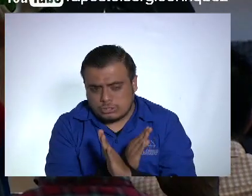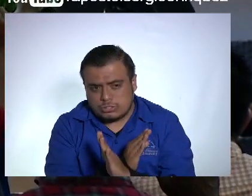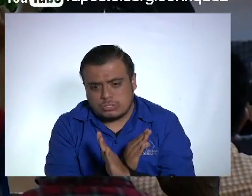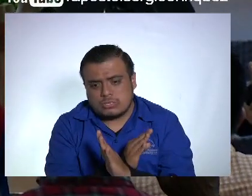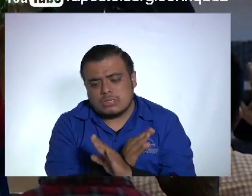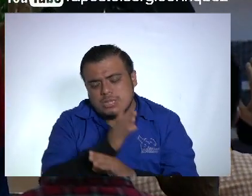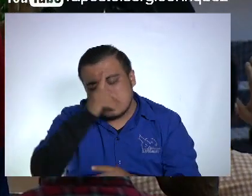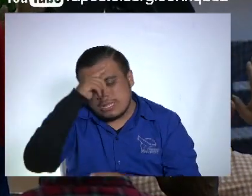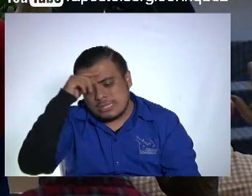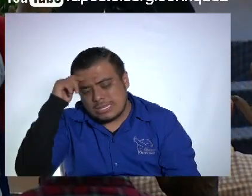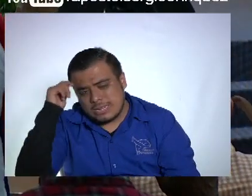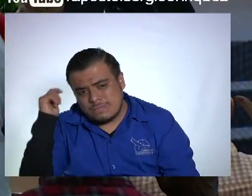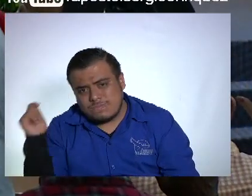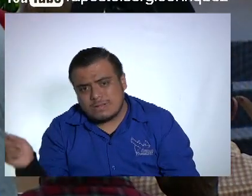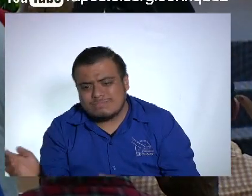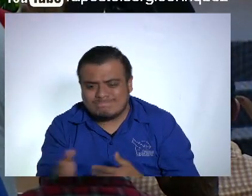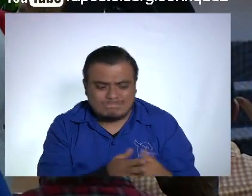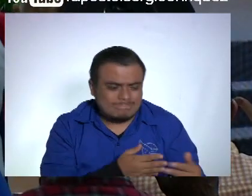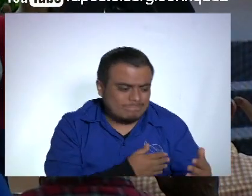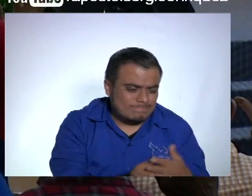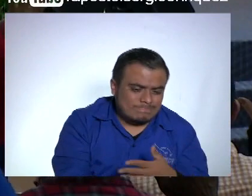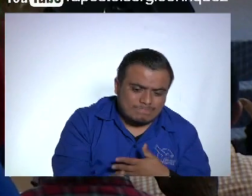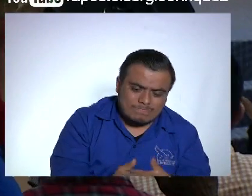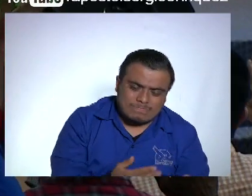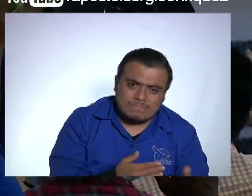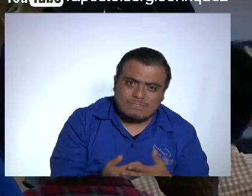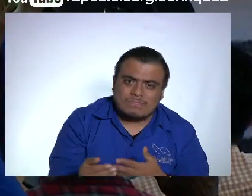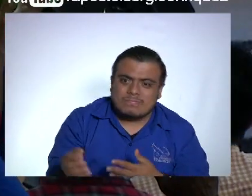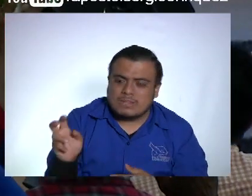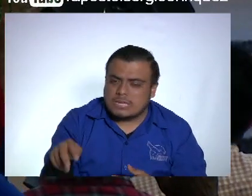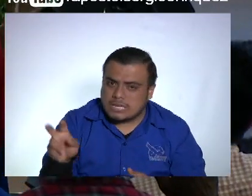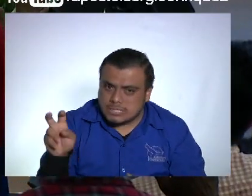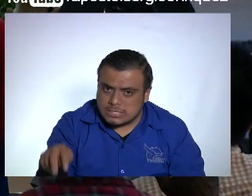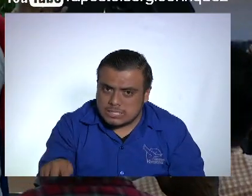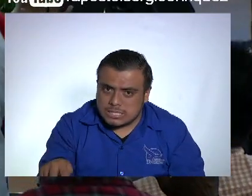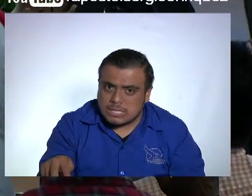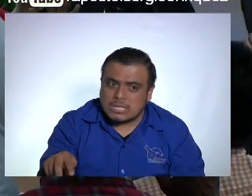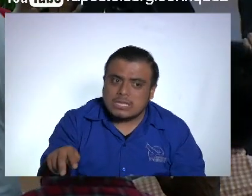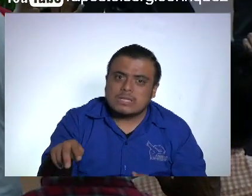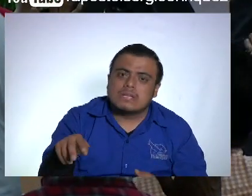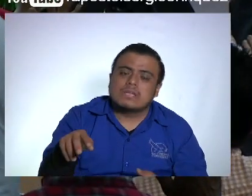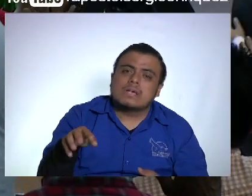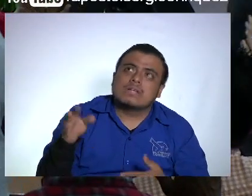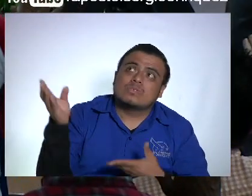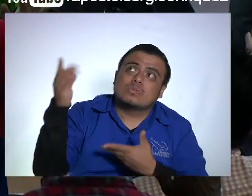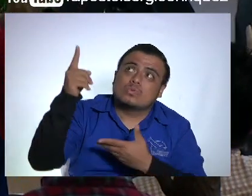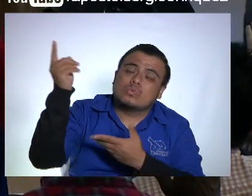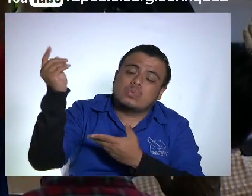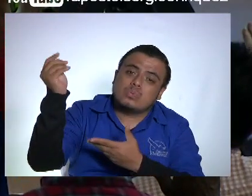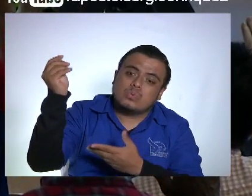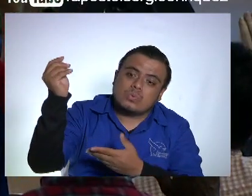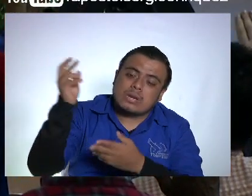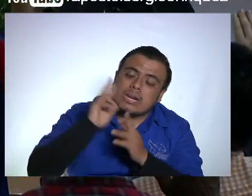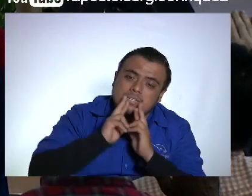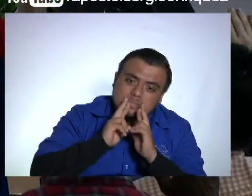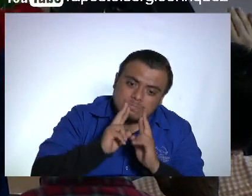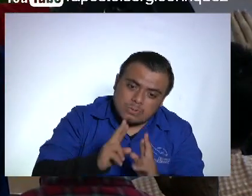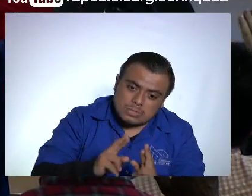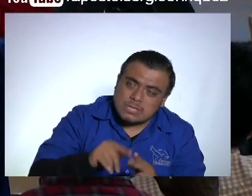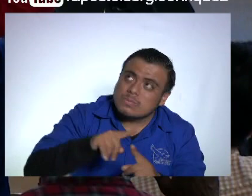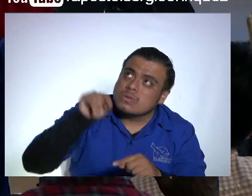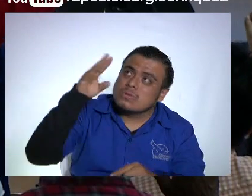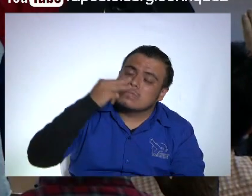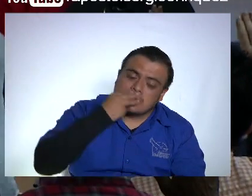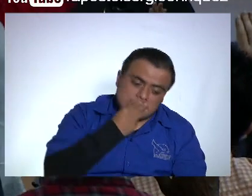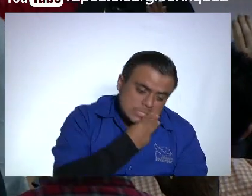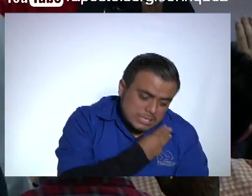el trabajo, Señor, cualquiera que sea necesidad, Padre bendito, sea provista, Señor, por tu misericordia,